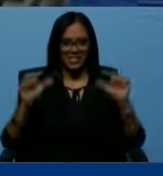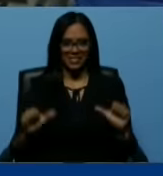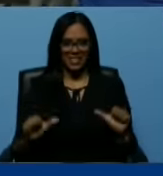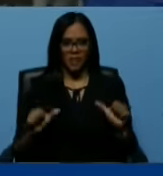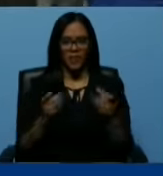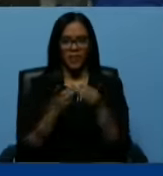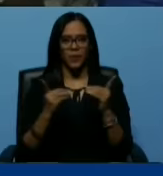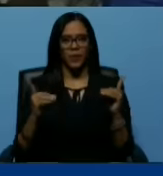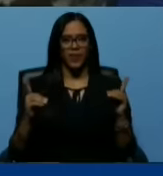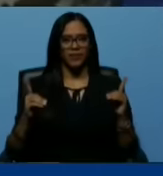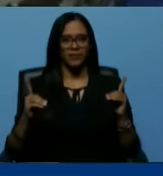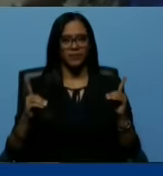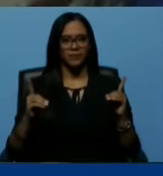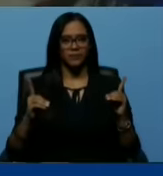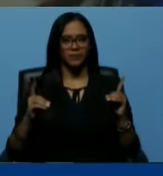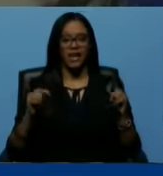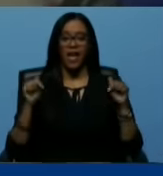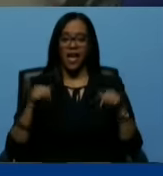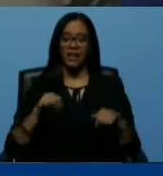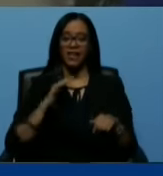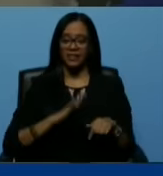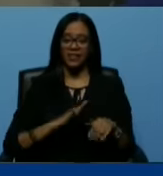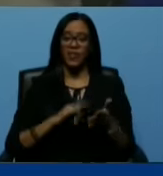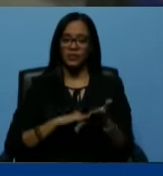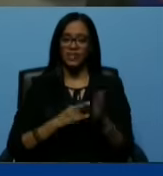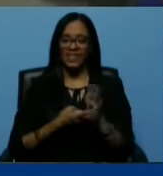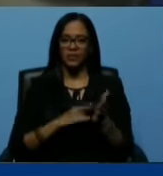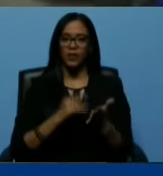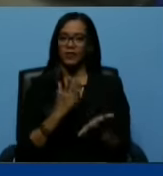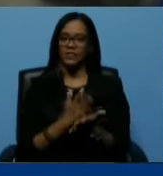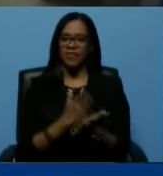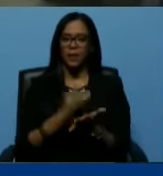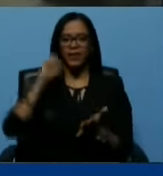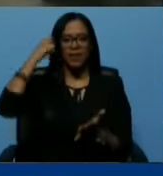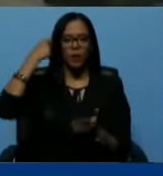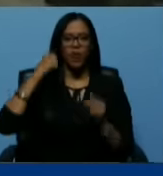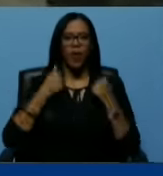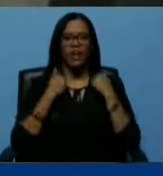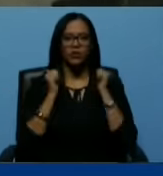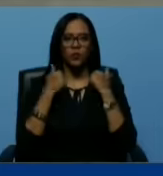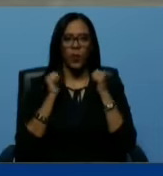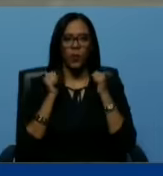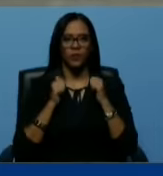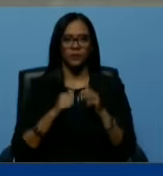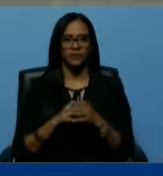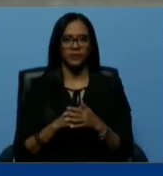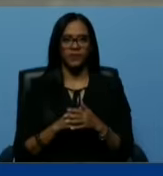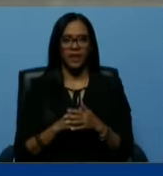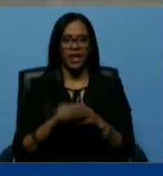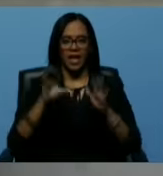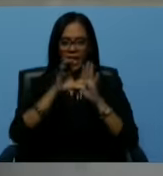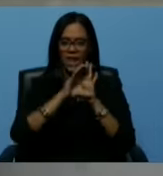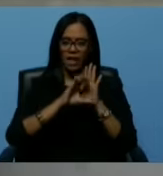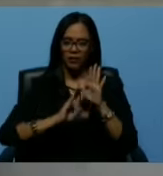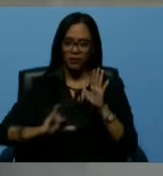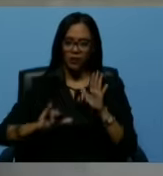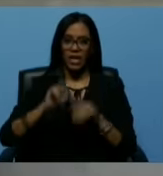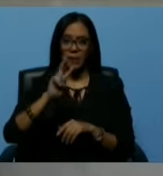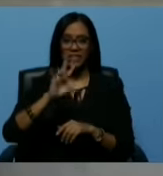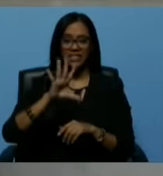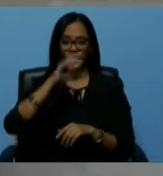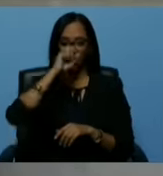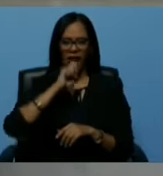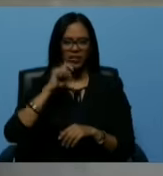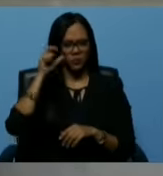democrático. Aquí está el concepto. Siempre recuerdo a Aristóbulo, en la Constituyente, hace 25 años por estos